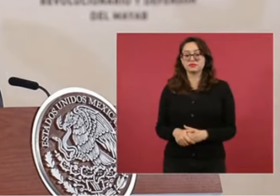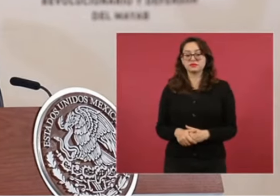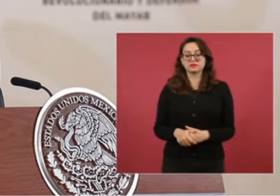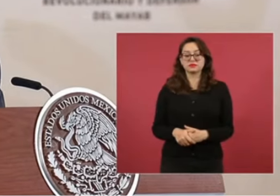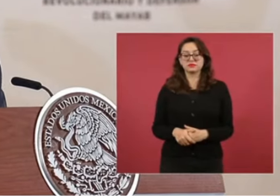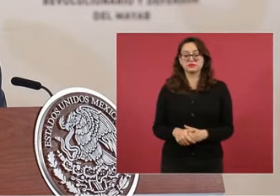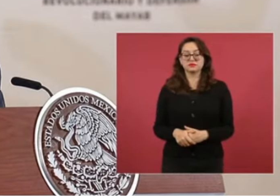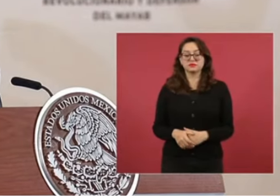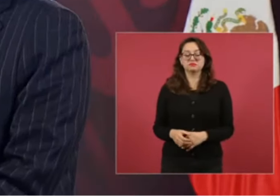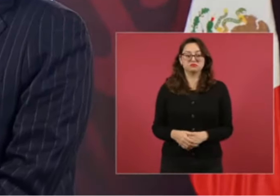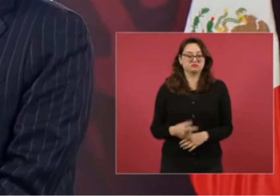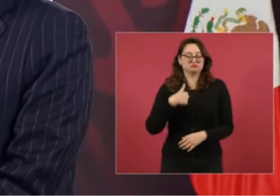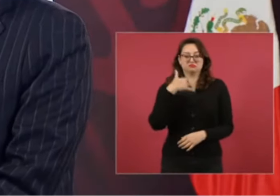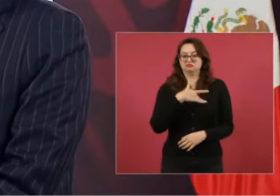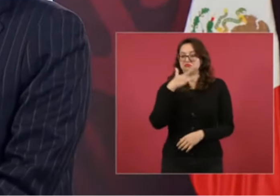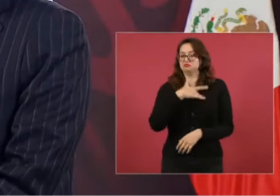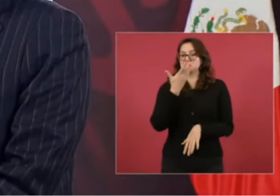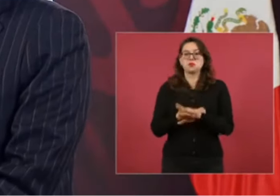eso da mucha tranquilidad